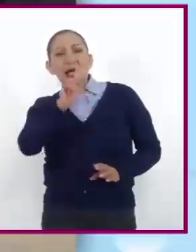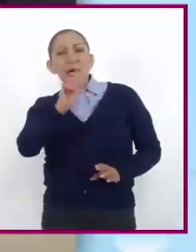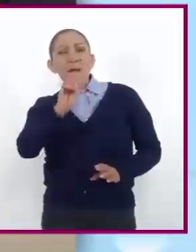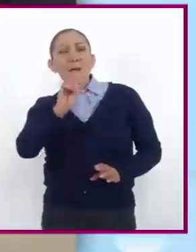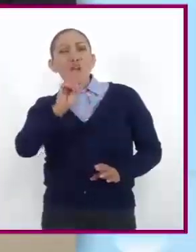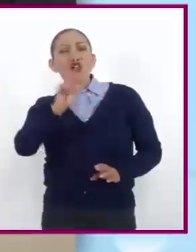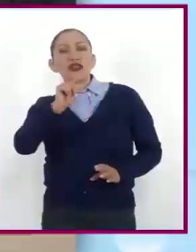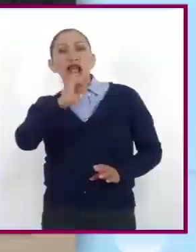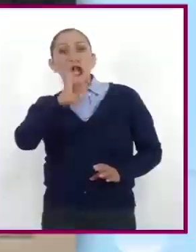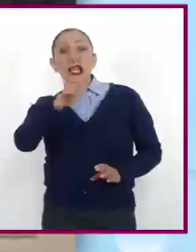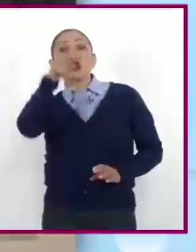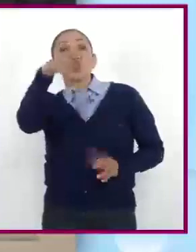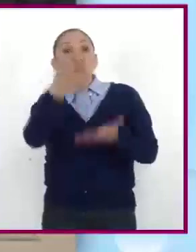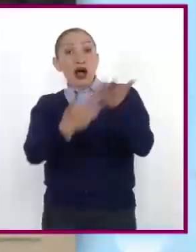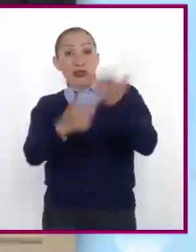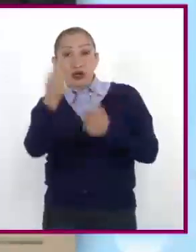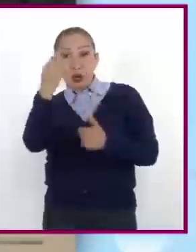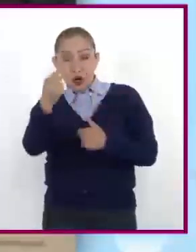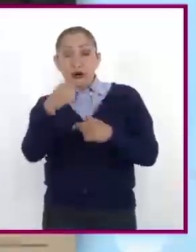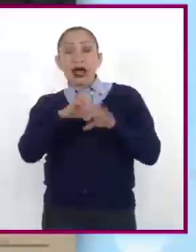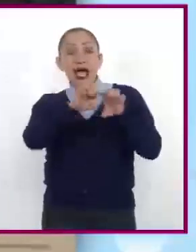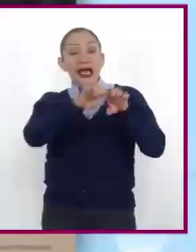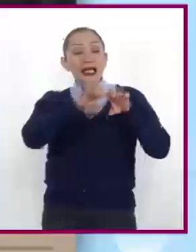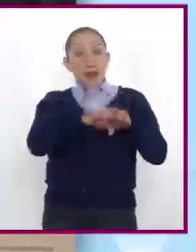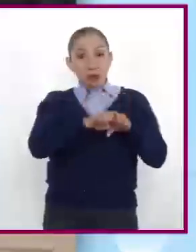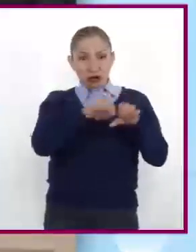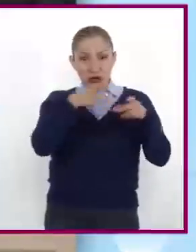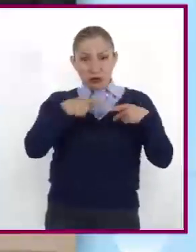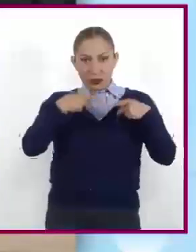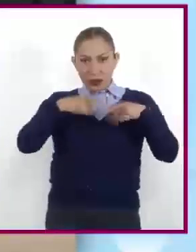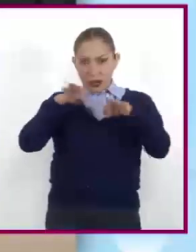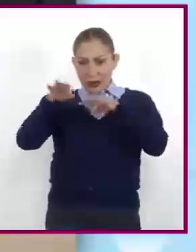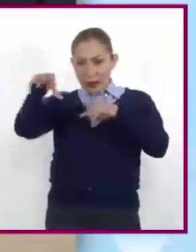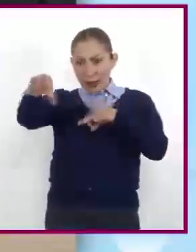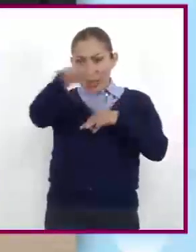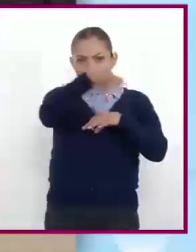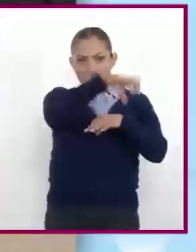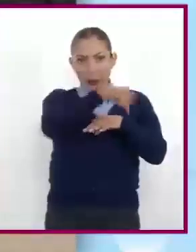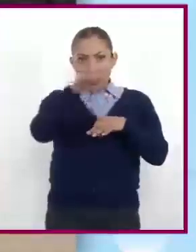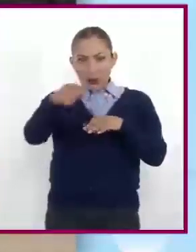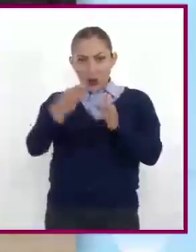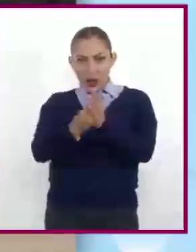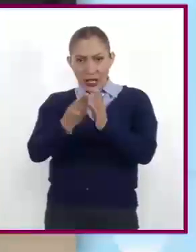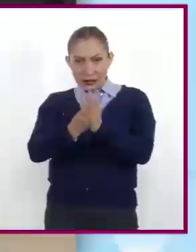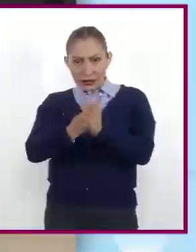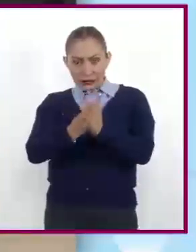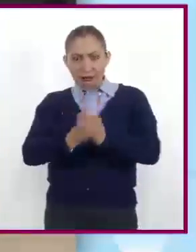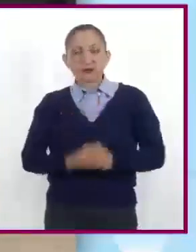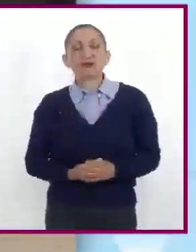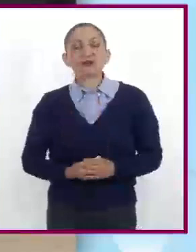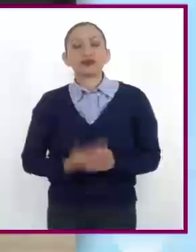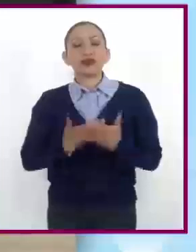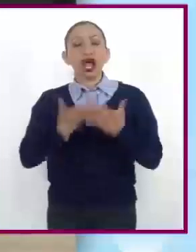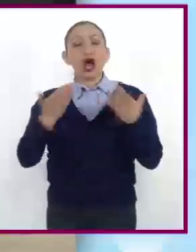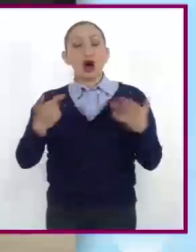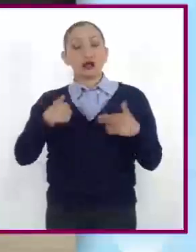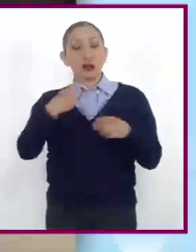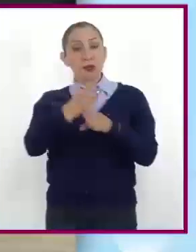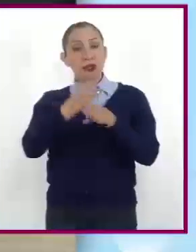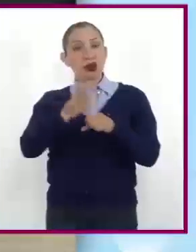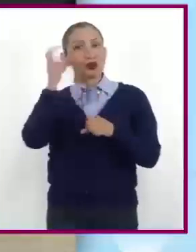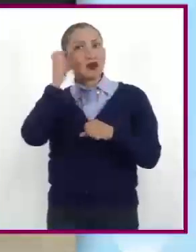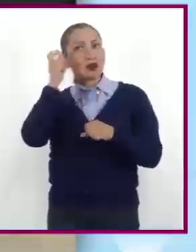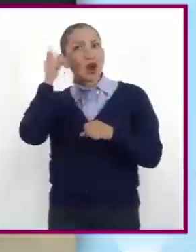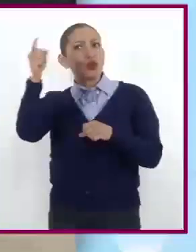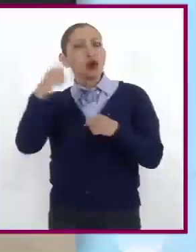uno. Para ello se formarán equipos de trabajo entre los integrantes de la clase. Ahora los invito a